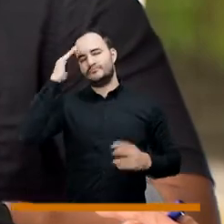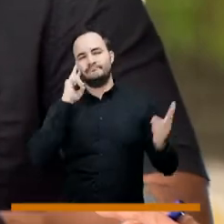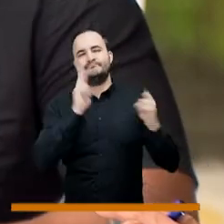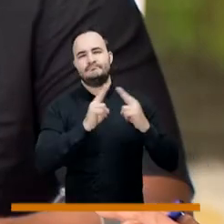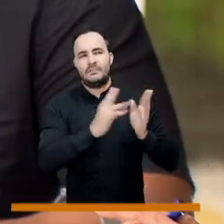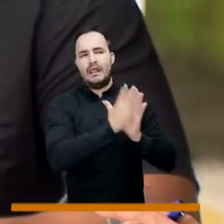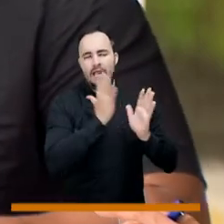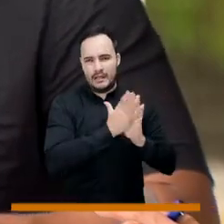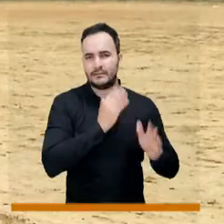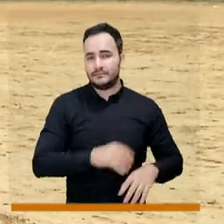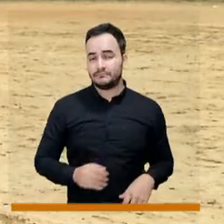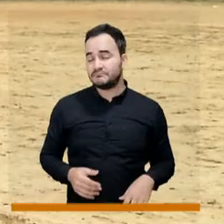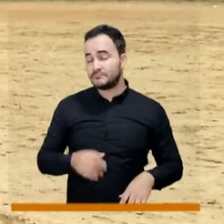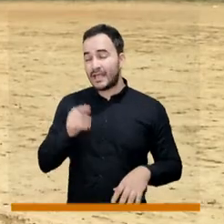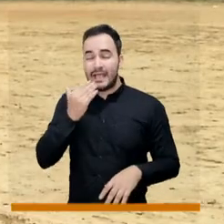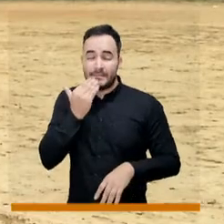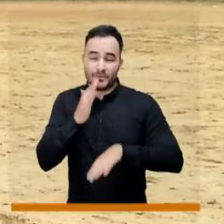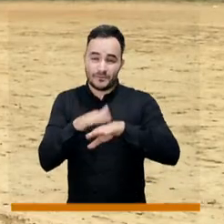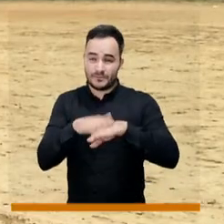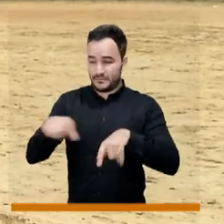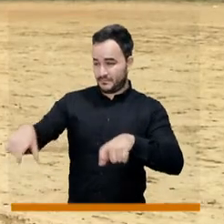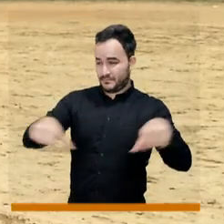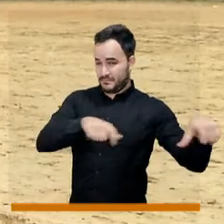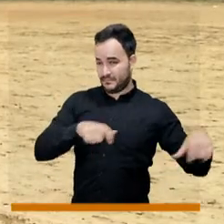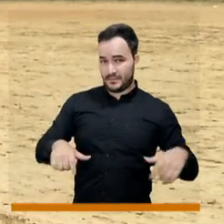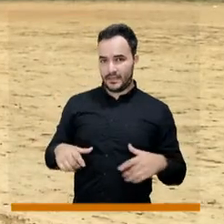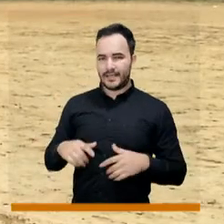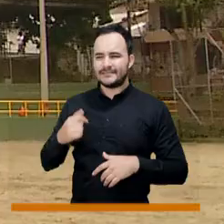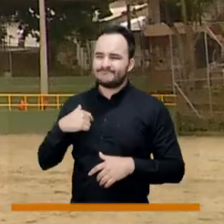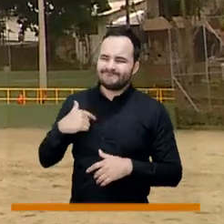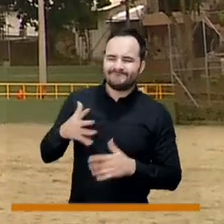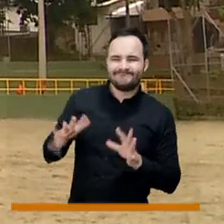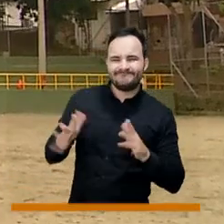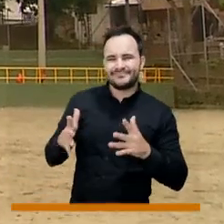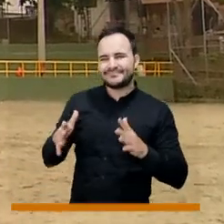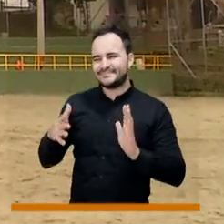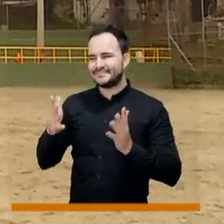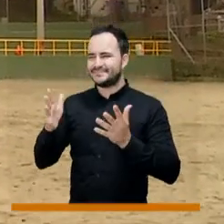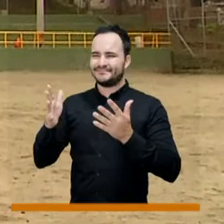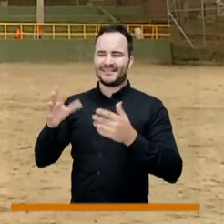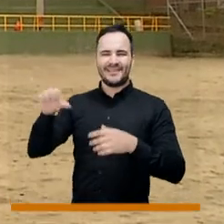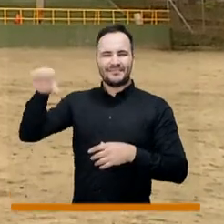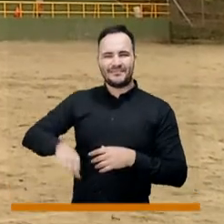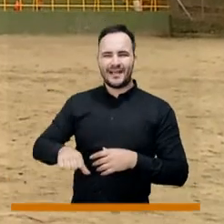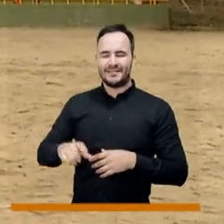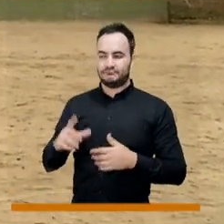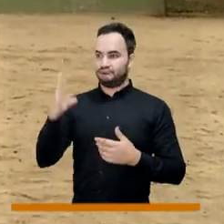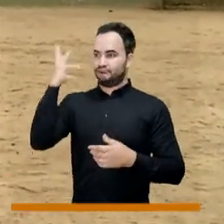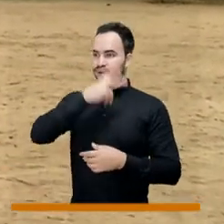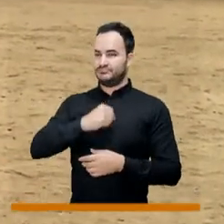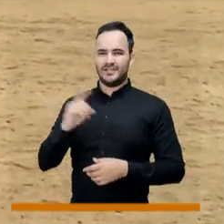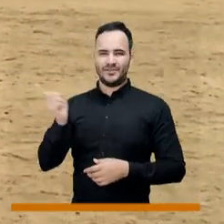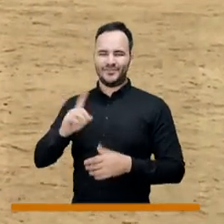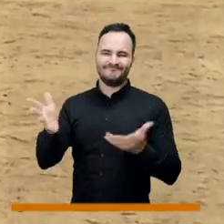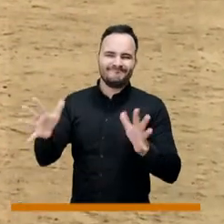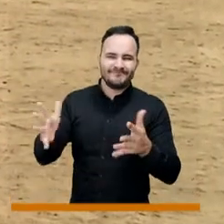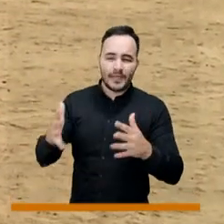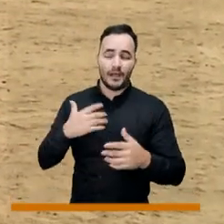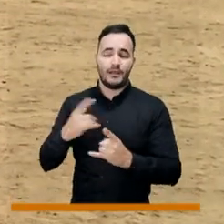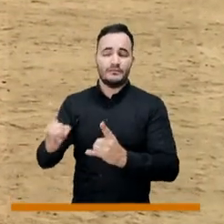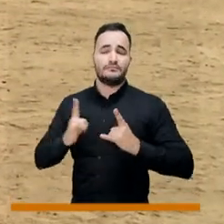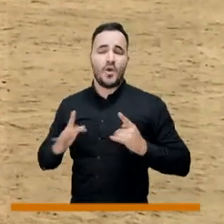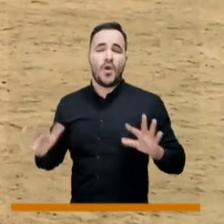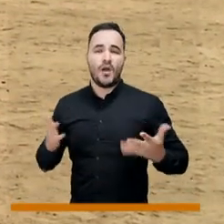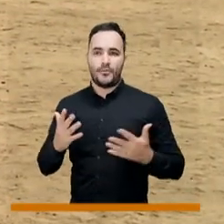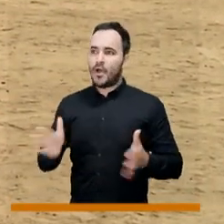si los escenarios deportivos no son bonitos, no están adecuados, no cuentan con unas características mínimas de seguridad, pues los chicos y